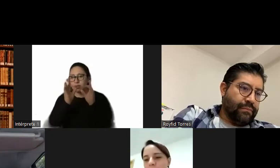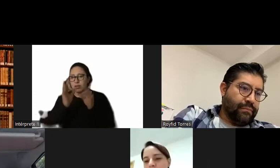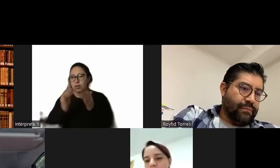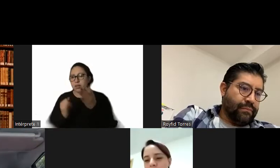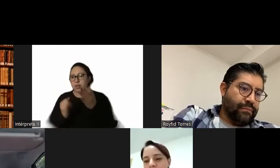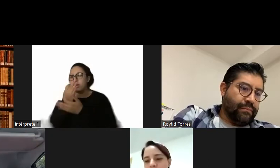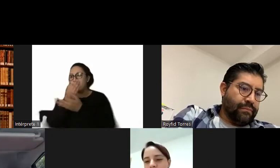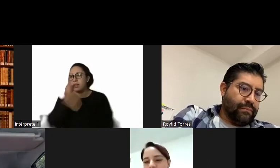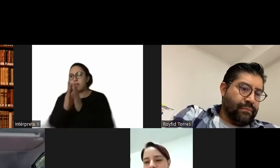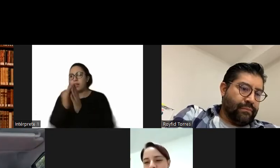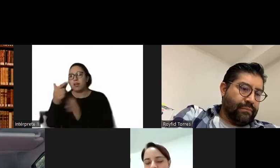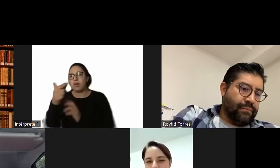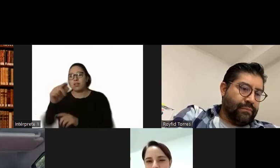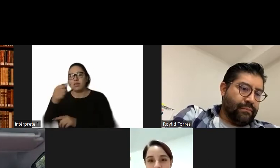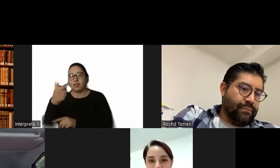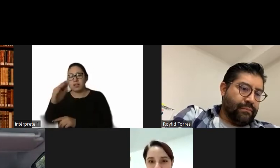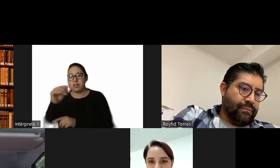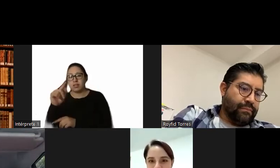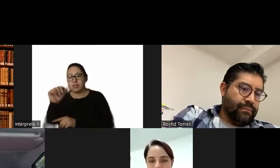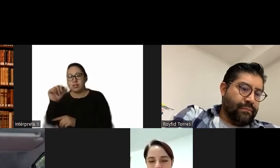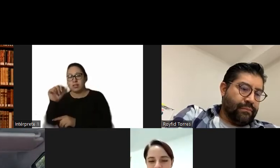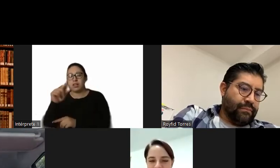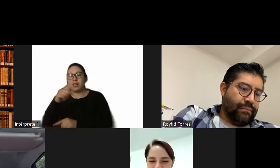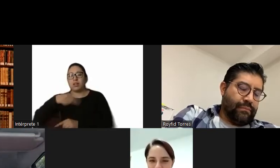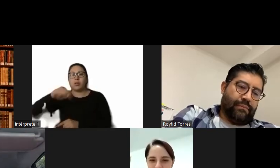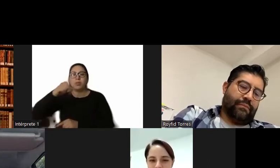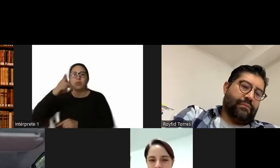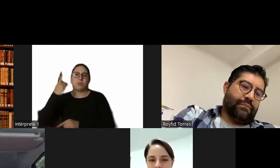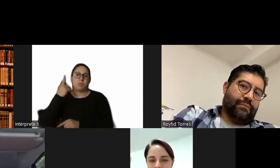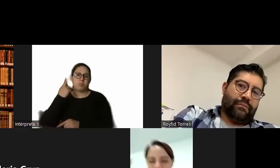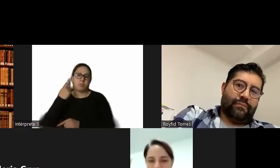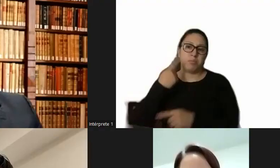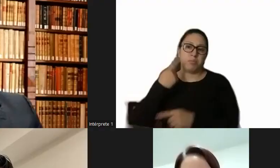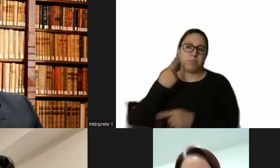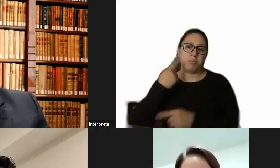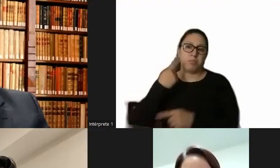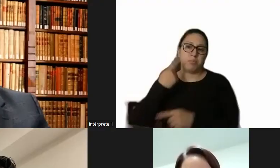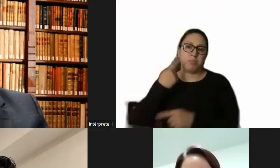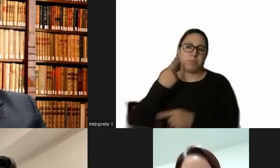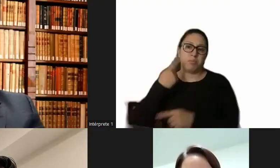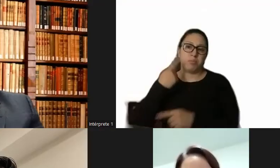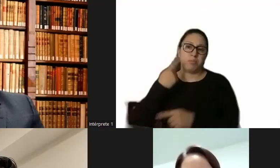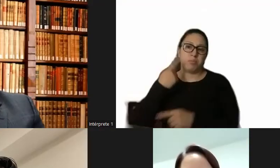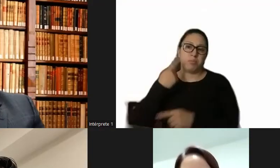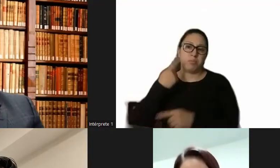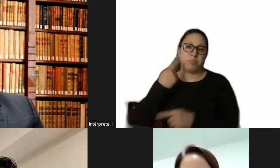¿Algún diputado o diputada quiere hacer el uso de la voz? Gracias, diputada Valeria. Si me lo